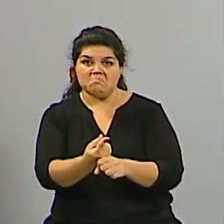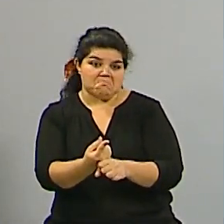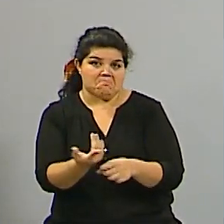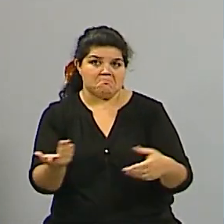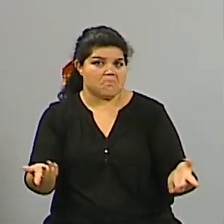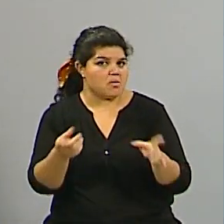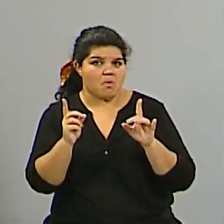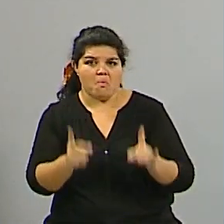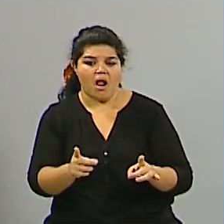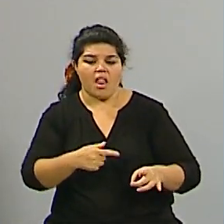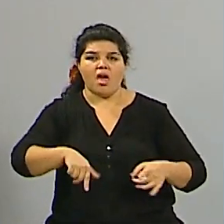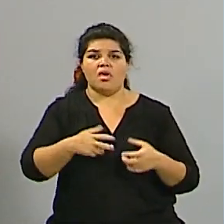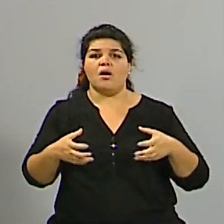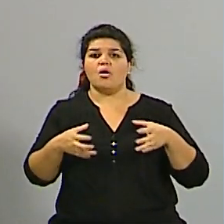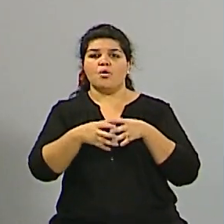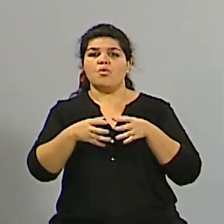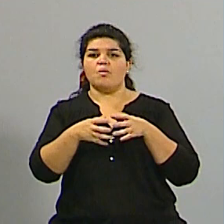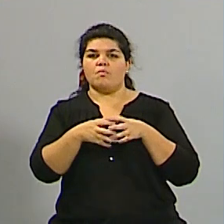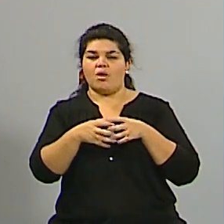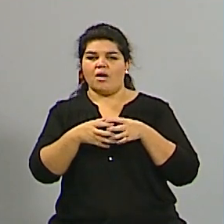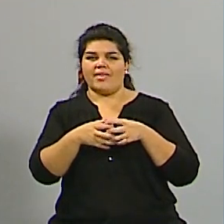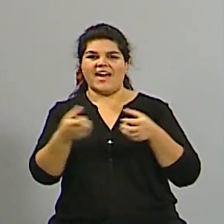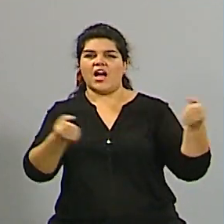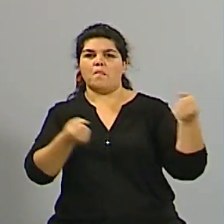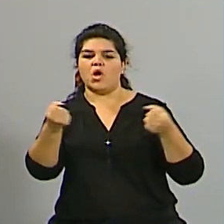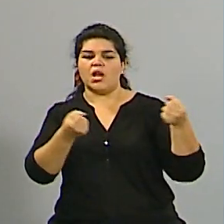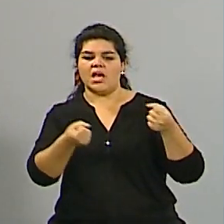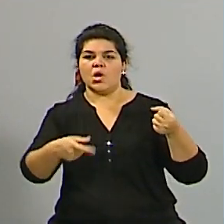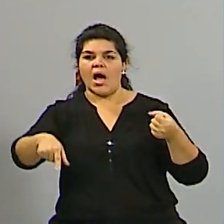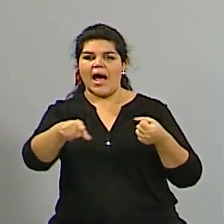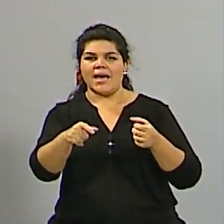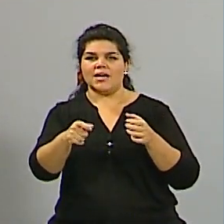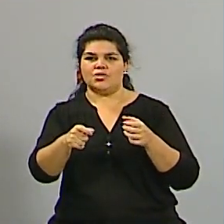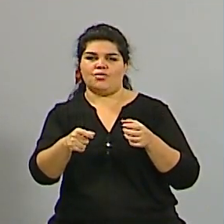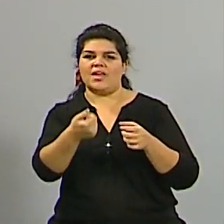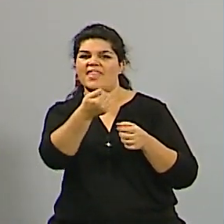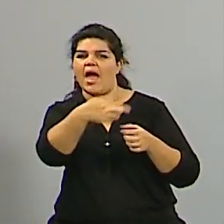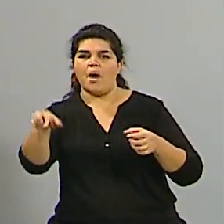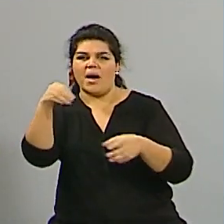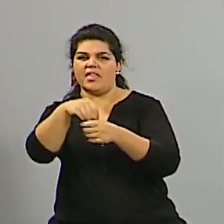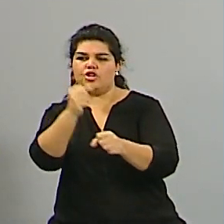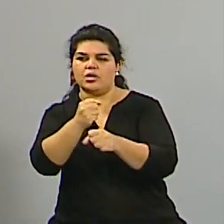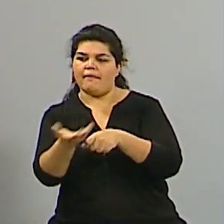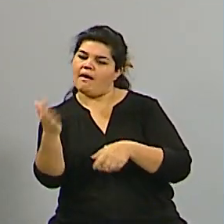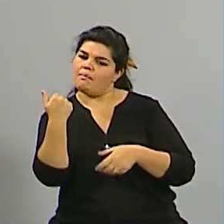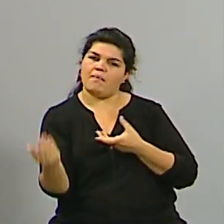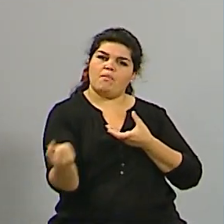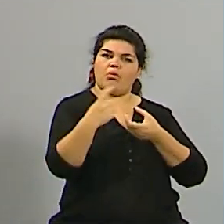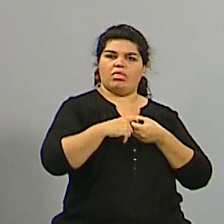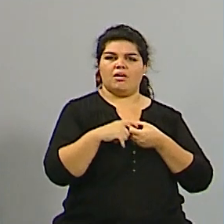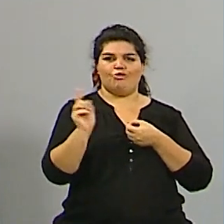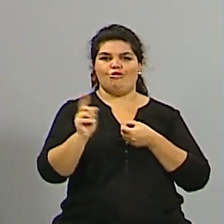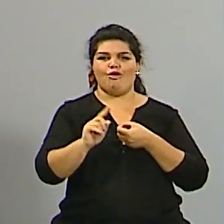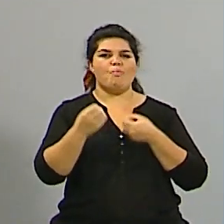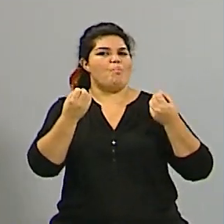para sindicalizar el sector. No, tal cual. Es Esa es una más, pregunta importante para sí, hacerse. es ¿Por qué? más. Sí, ¿por qué? A